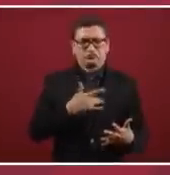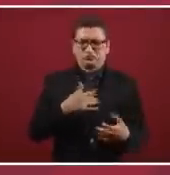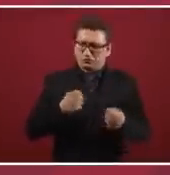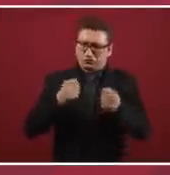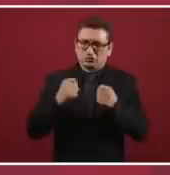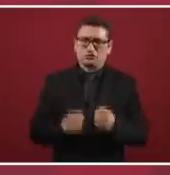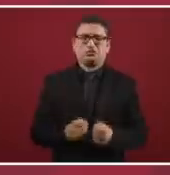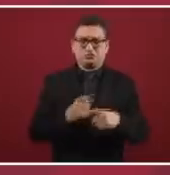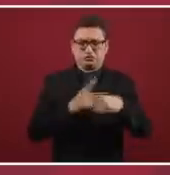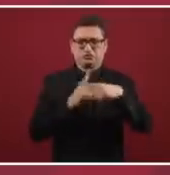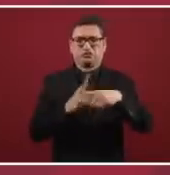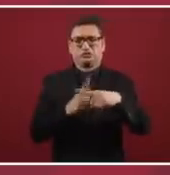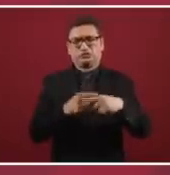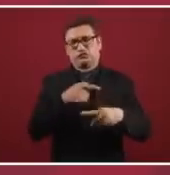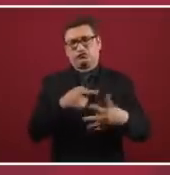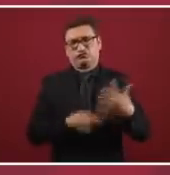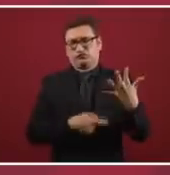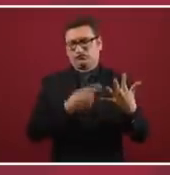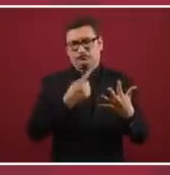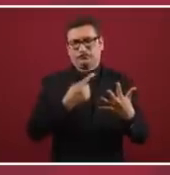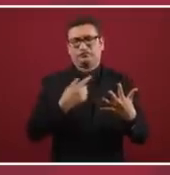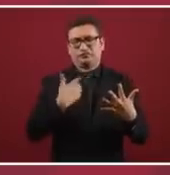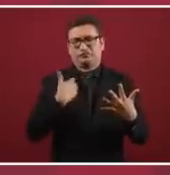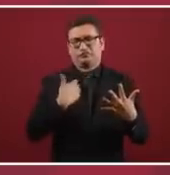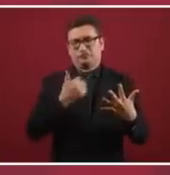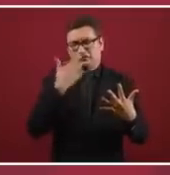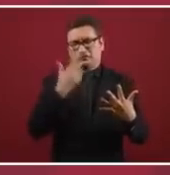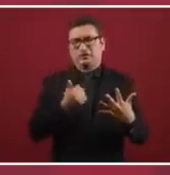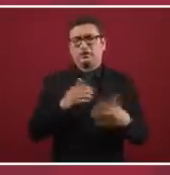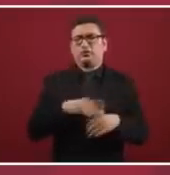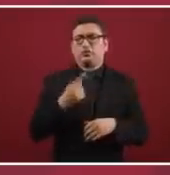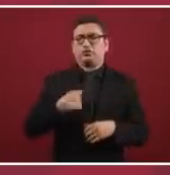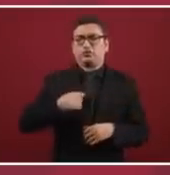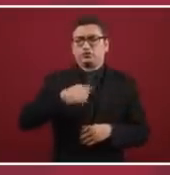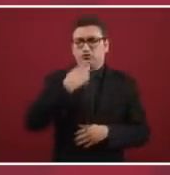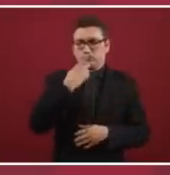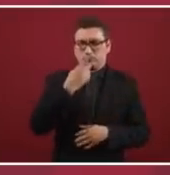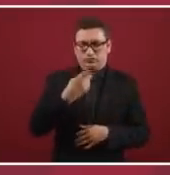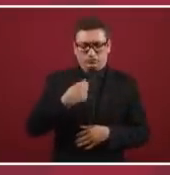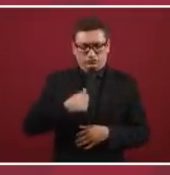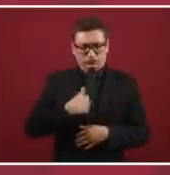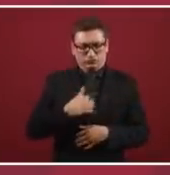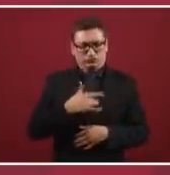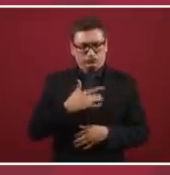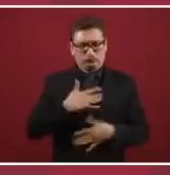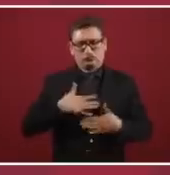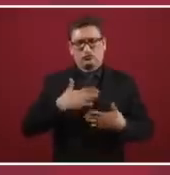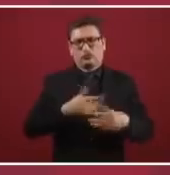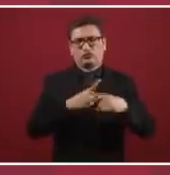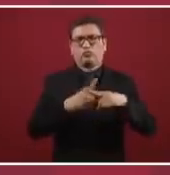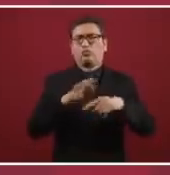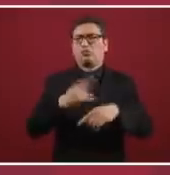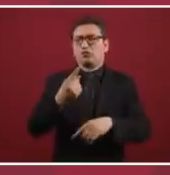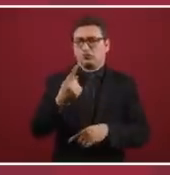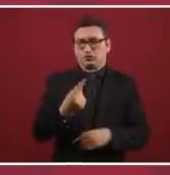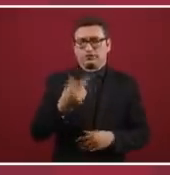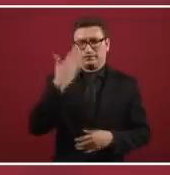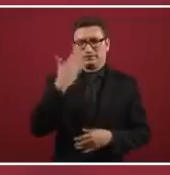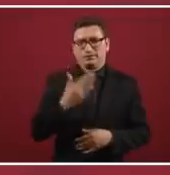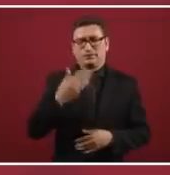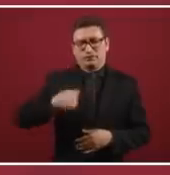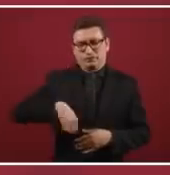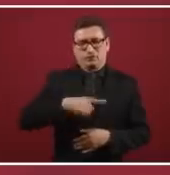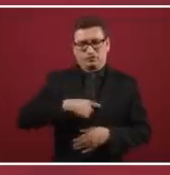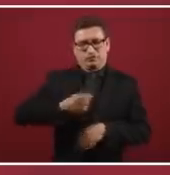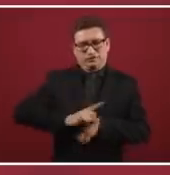seguridad y optimismo, en lo que fundamento mi optimismo. Primero, porque trabajamos todos